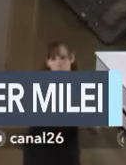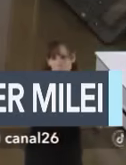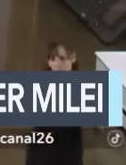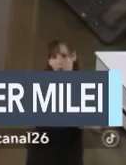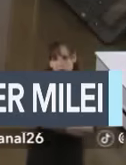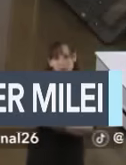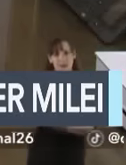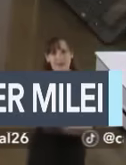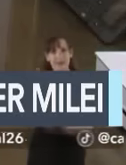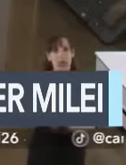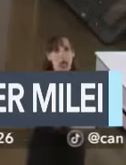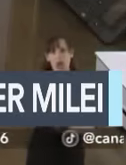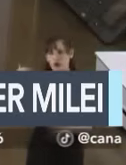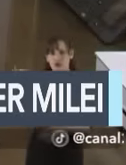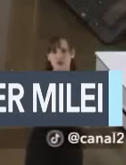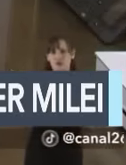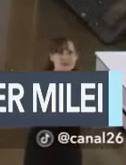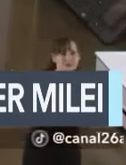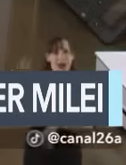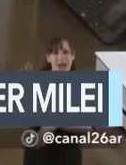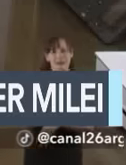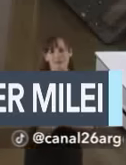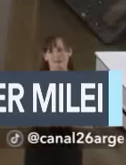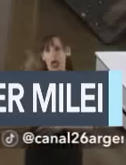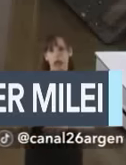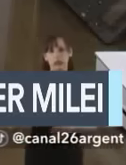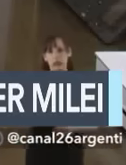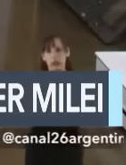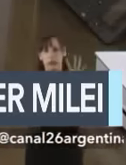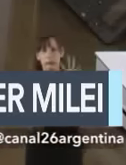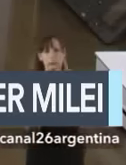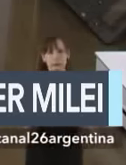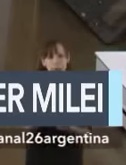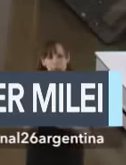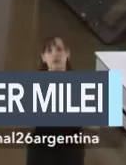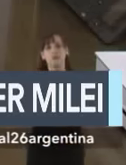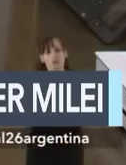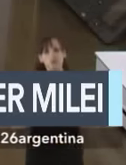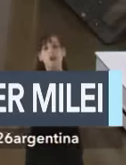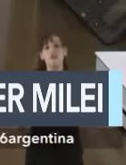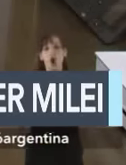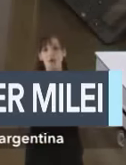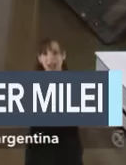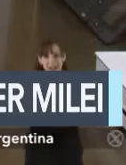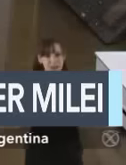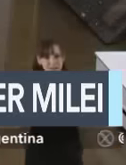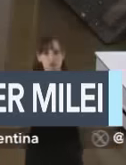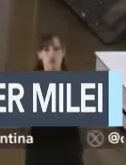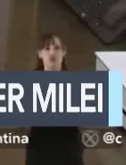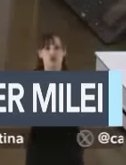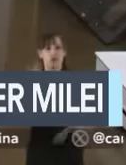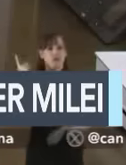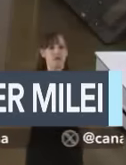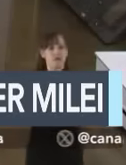100 años el cambio de raíz respecto a este model modelo empobrecedor es un compromiso innegociable que asumí con todos